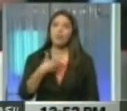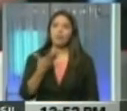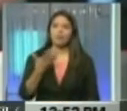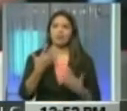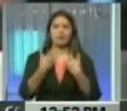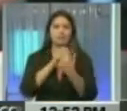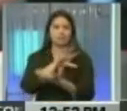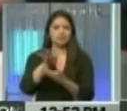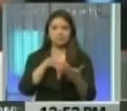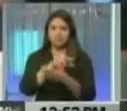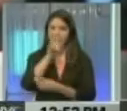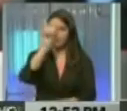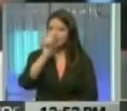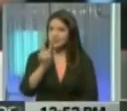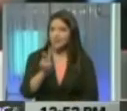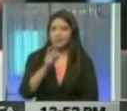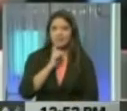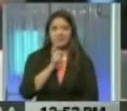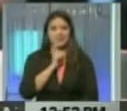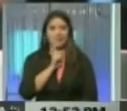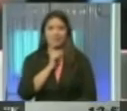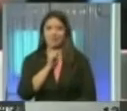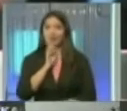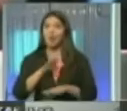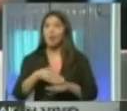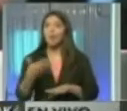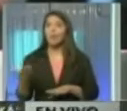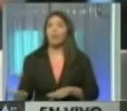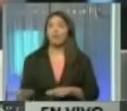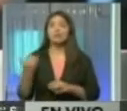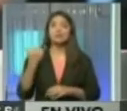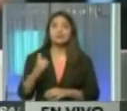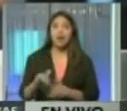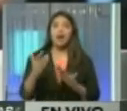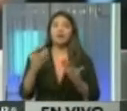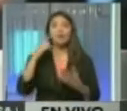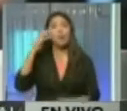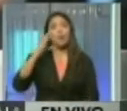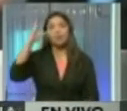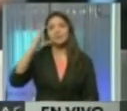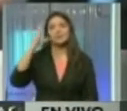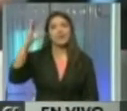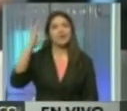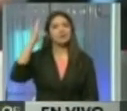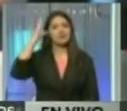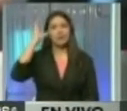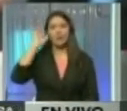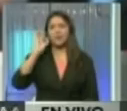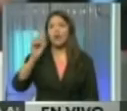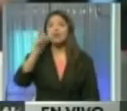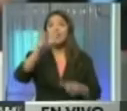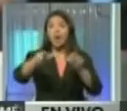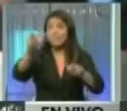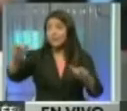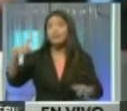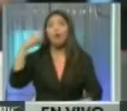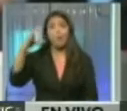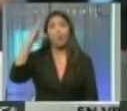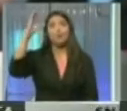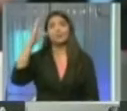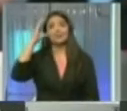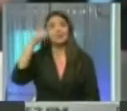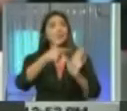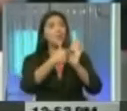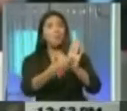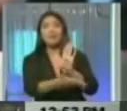desestabilizar a nuestro país. Porque efectivamente hay una conciencia a nivel de los ciudadanos que se expresa en